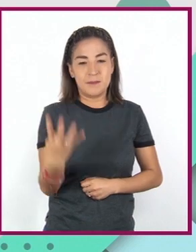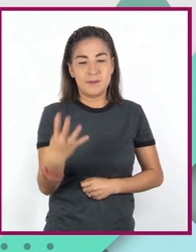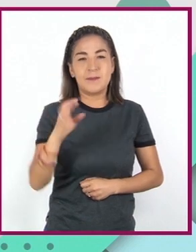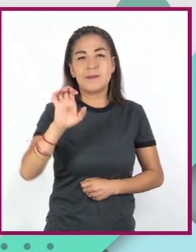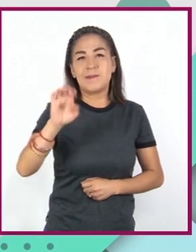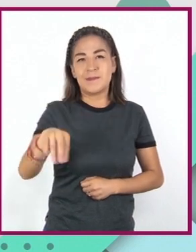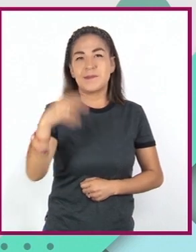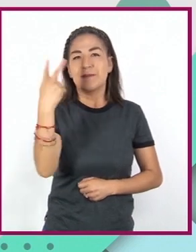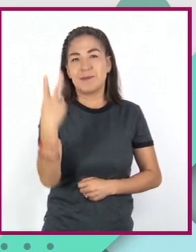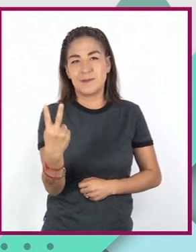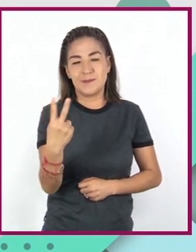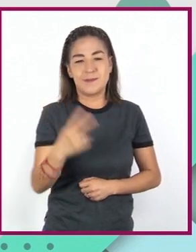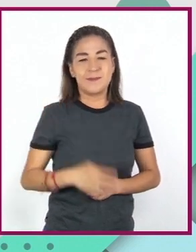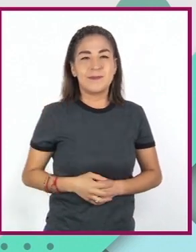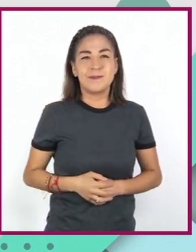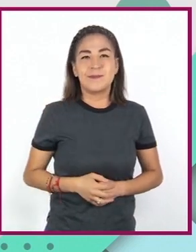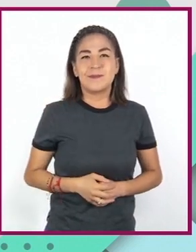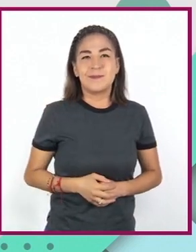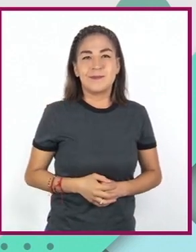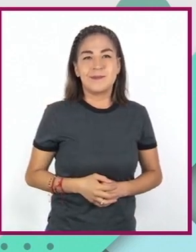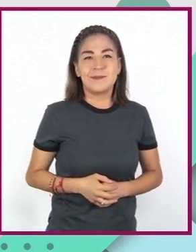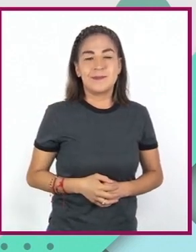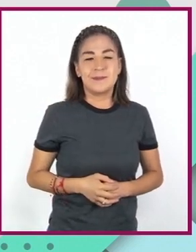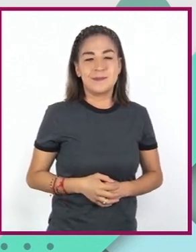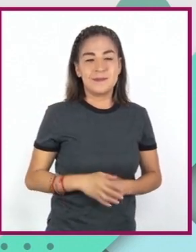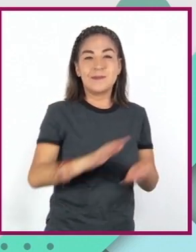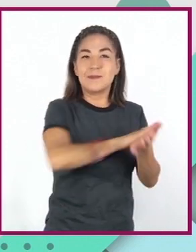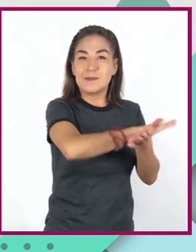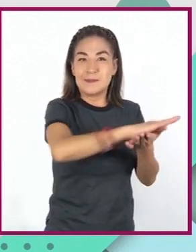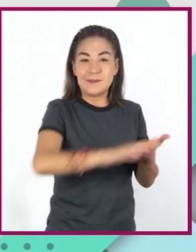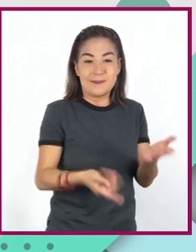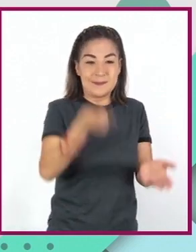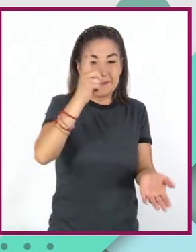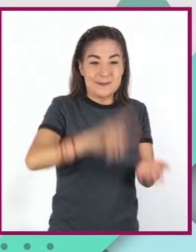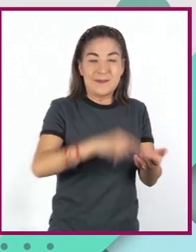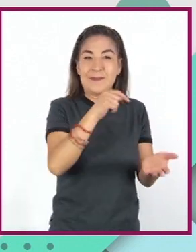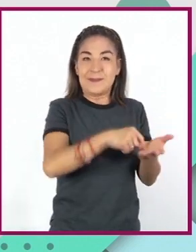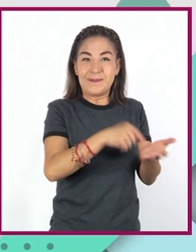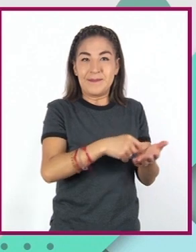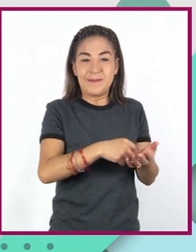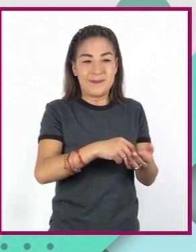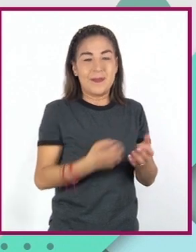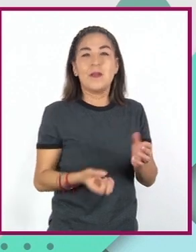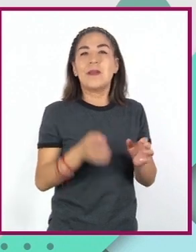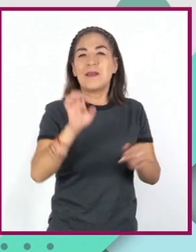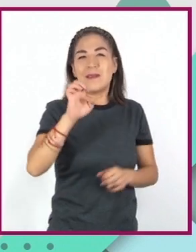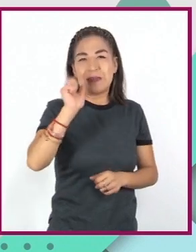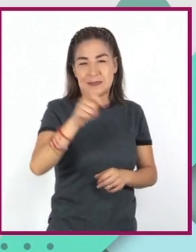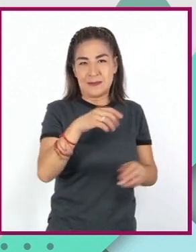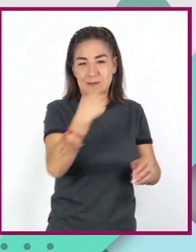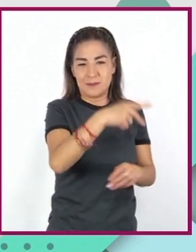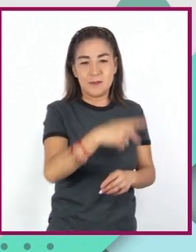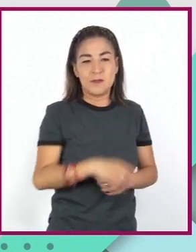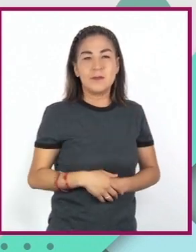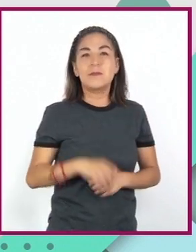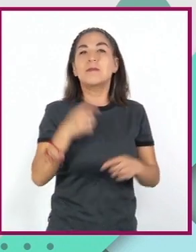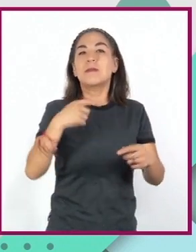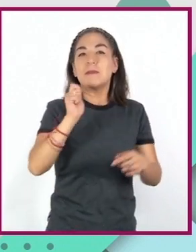23.4 centímetros cuadrados. El área de la base del prisma hexagonal es igual